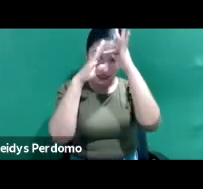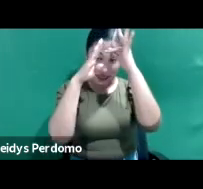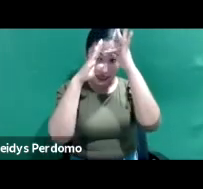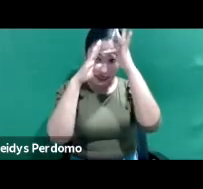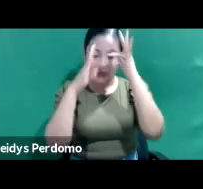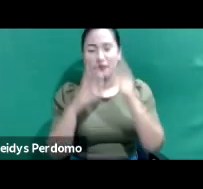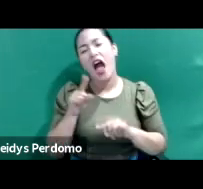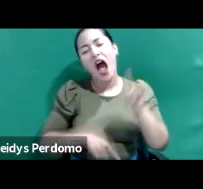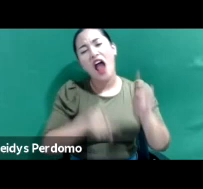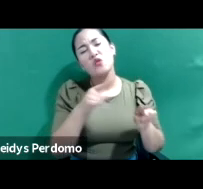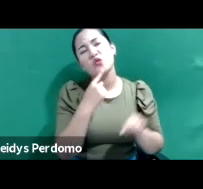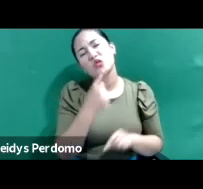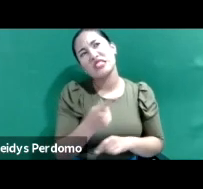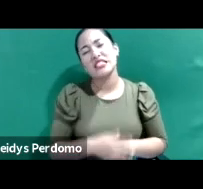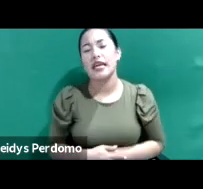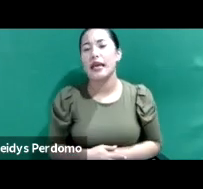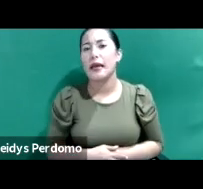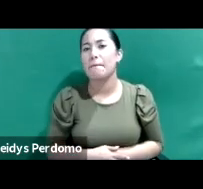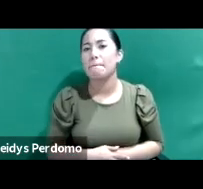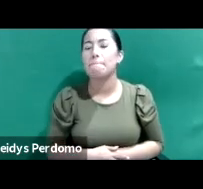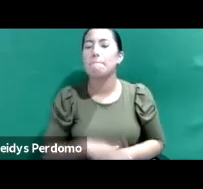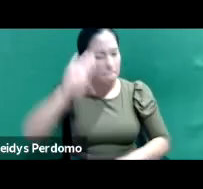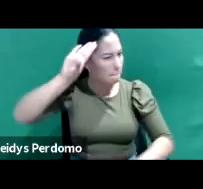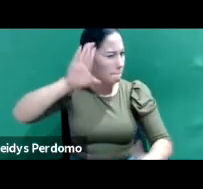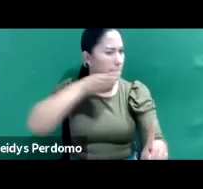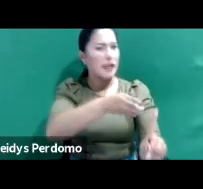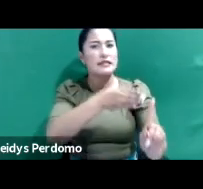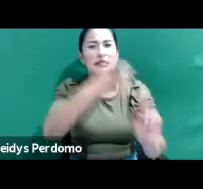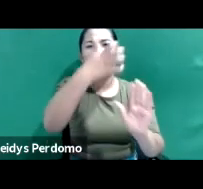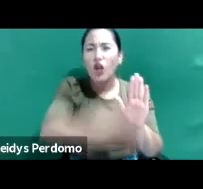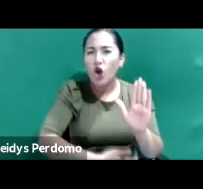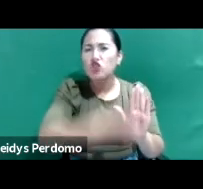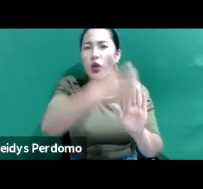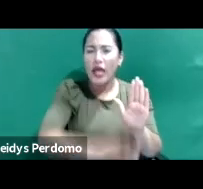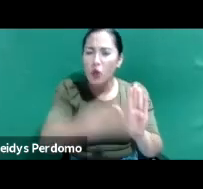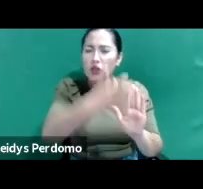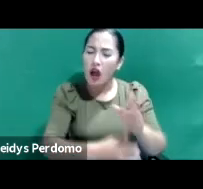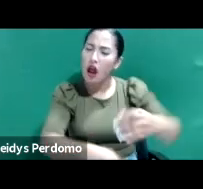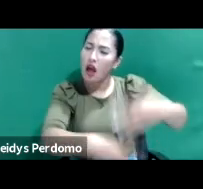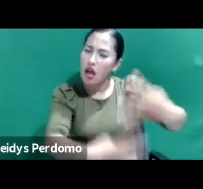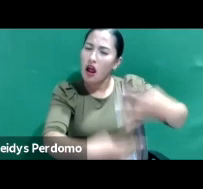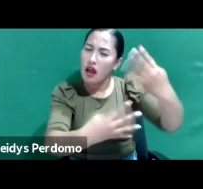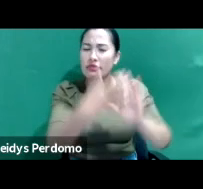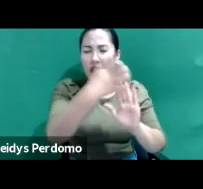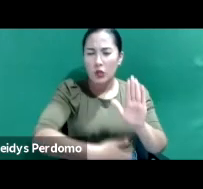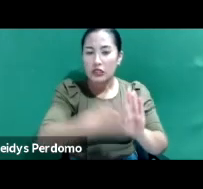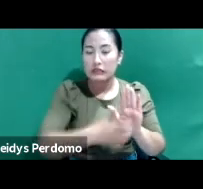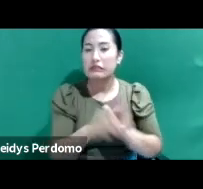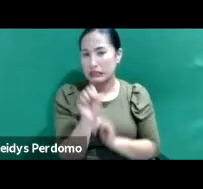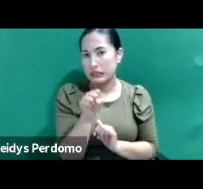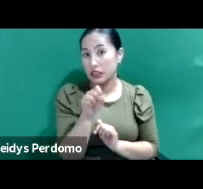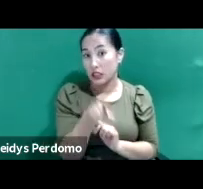algunos decían, y todos se enfatizaban mucho en el diagnóstico. Digamos que de una u otra manera es importante